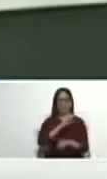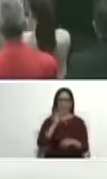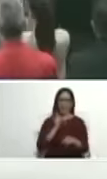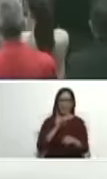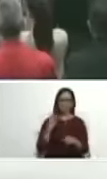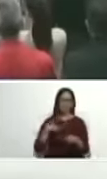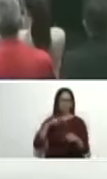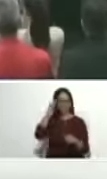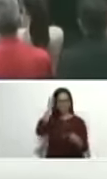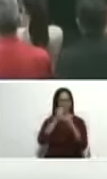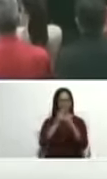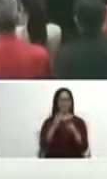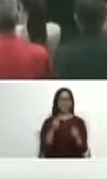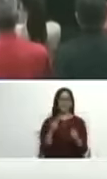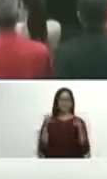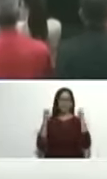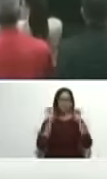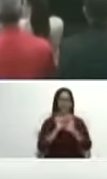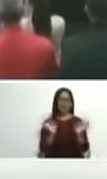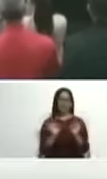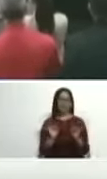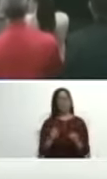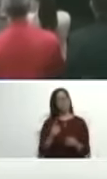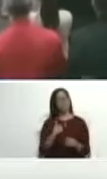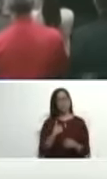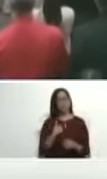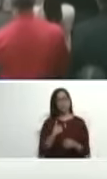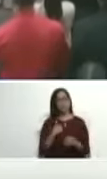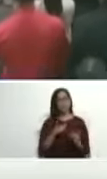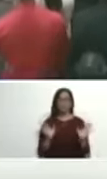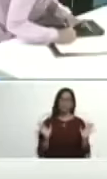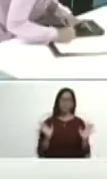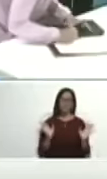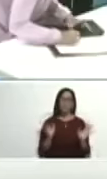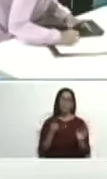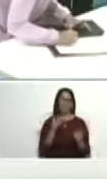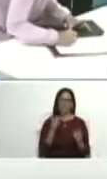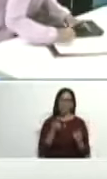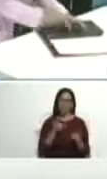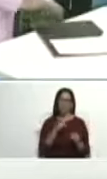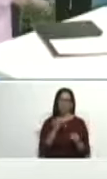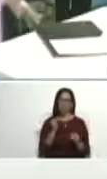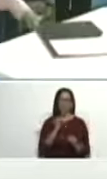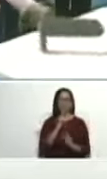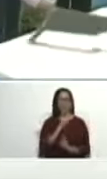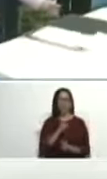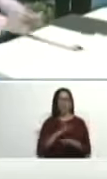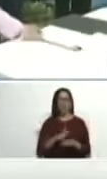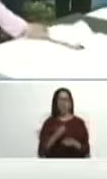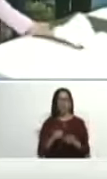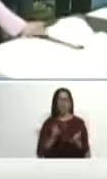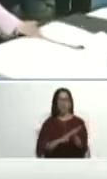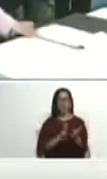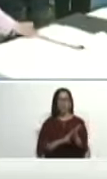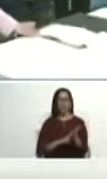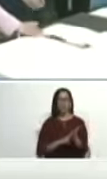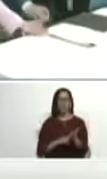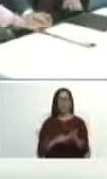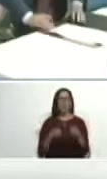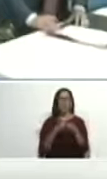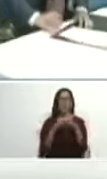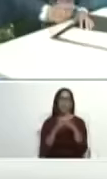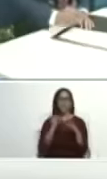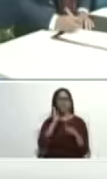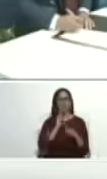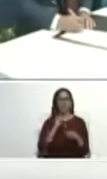nada que celebrar. Bueno, a mí no me tocó contestarle, no replicarle, pero correctamente la compatriota bolivariana